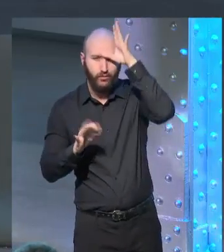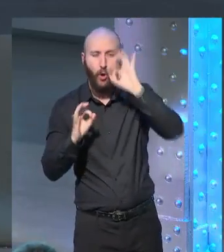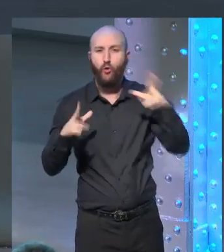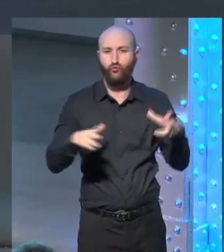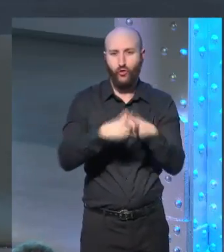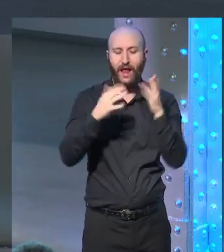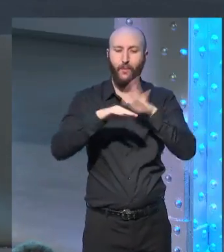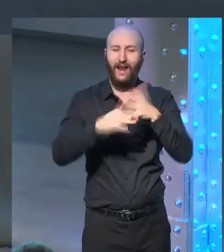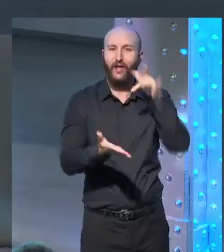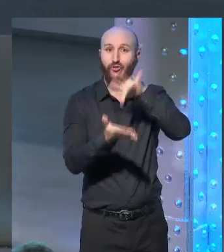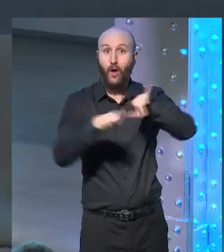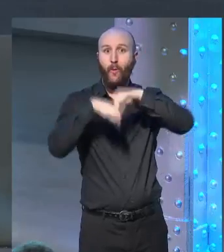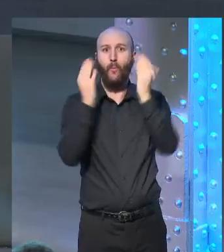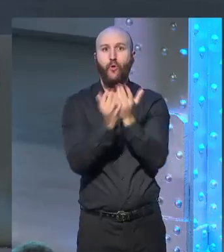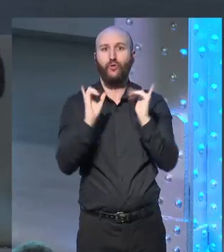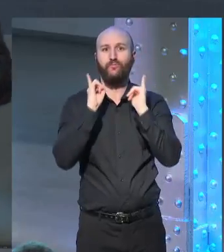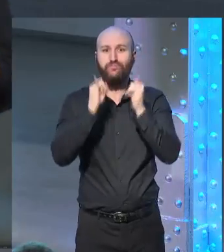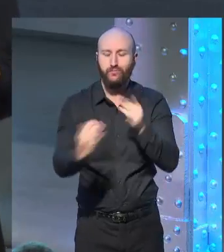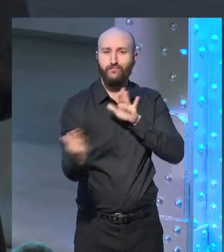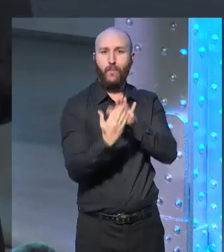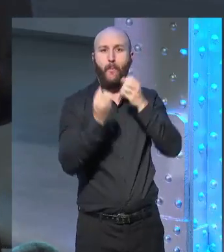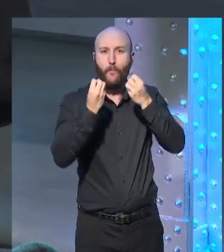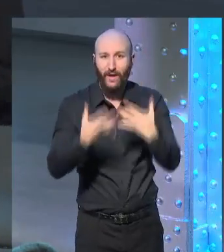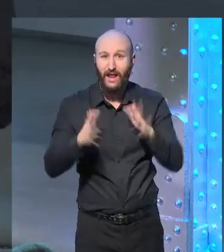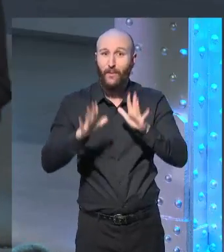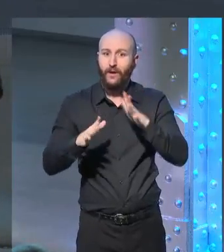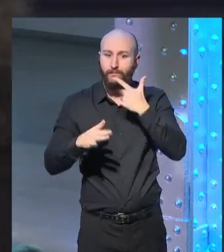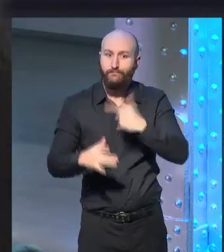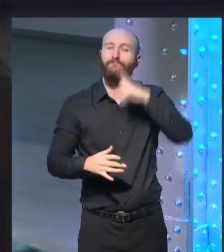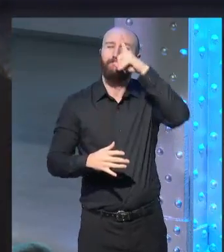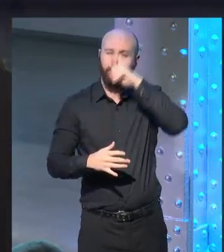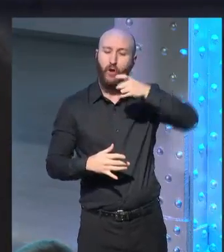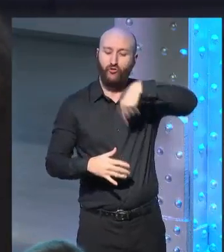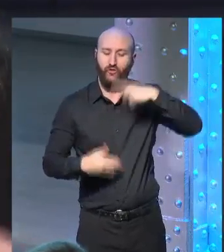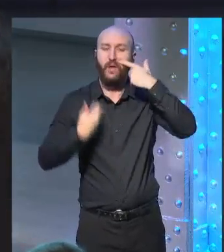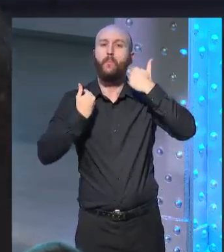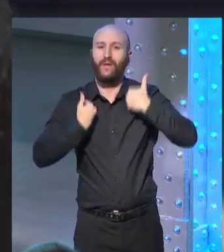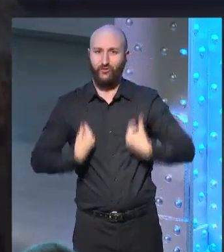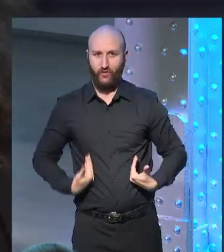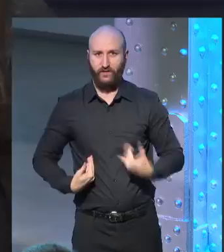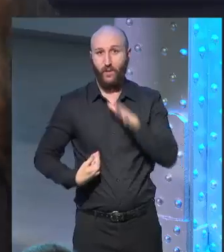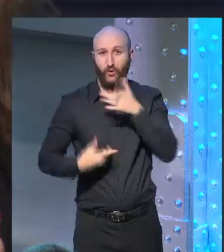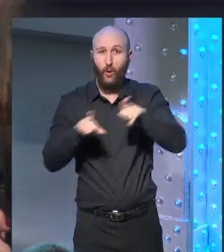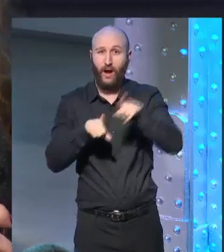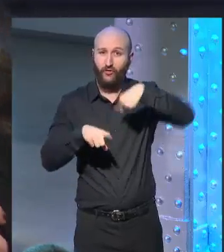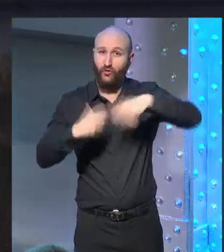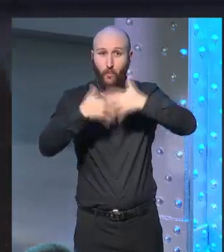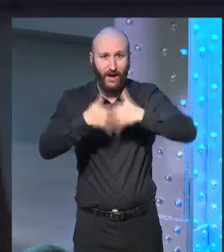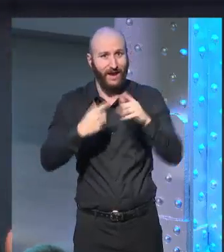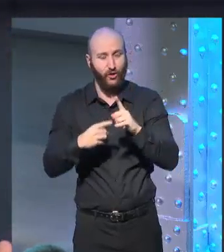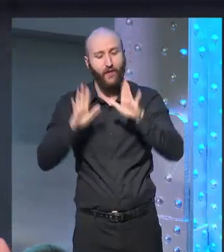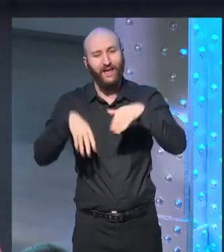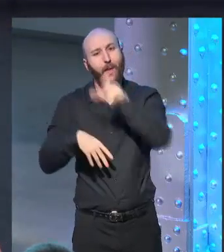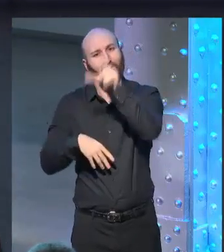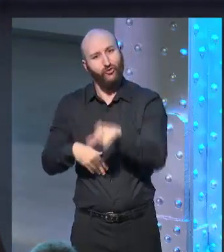mundo supertecnológico que les espera, pero sin olvidar que somos personas, porque no es la tecla, la pantalla, la red social, la app, es la